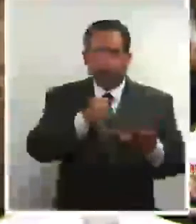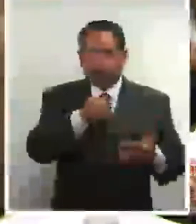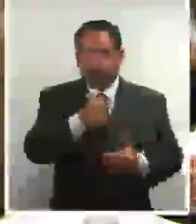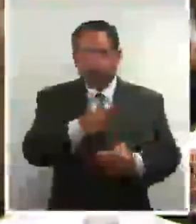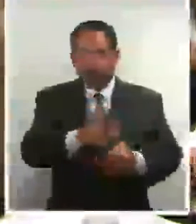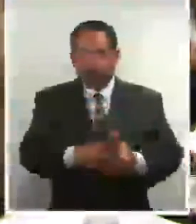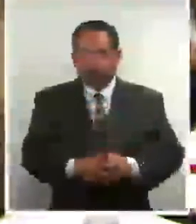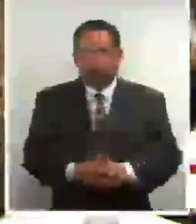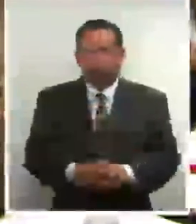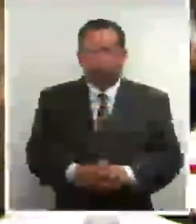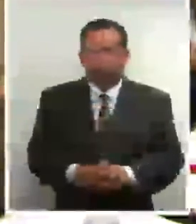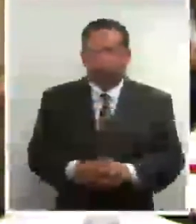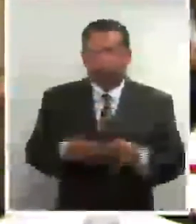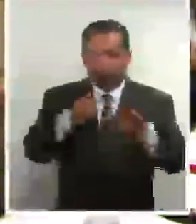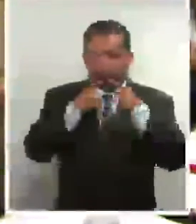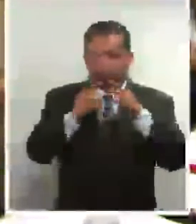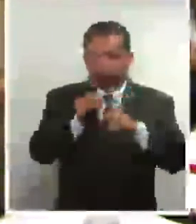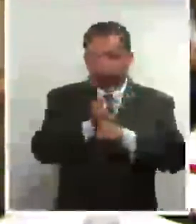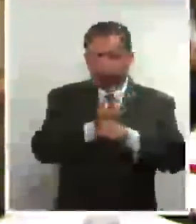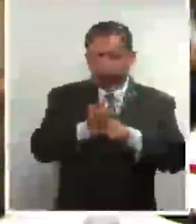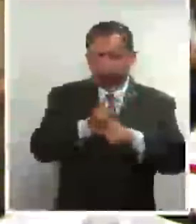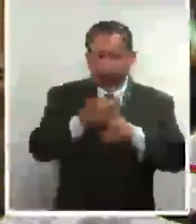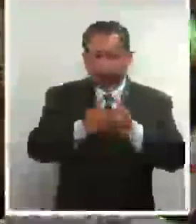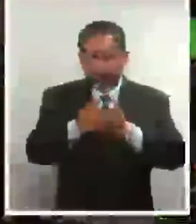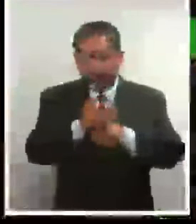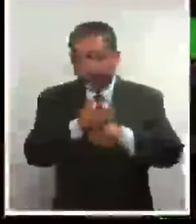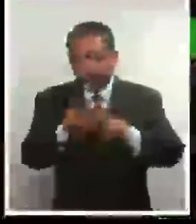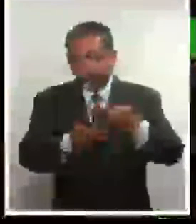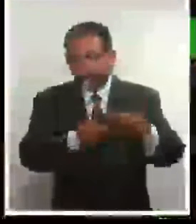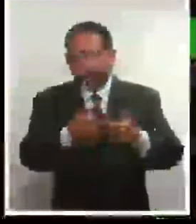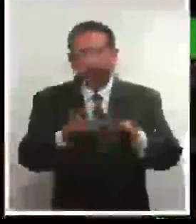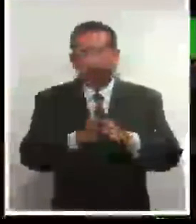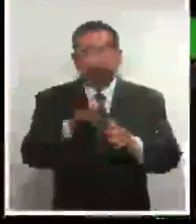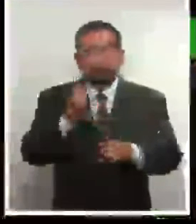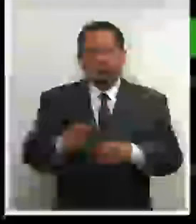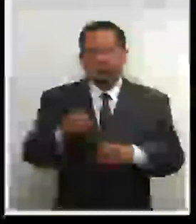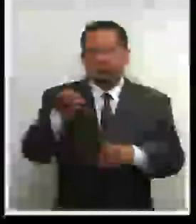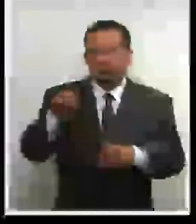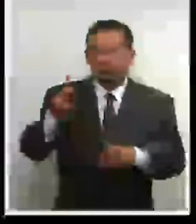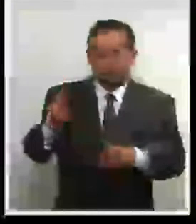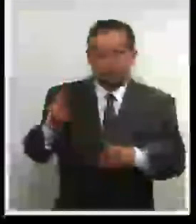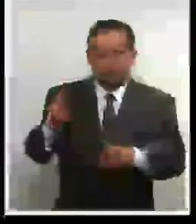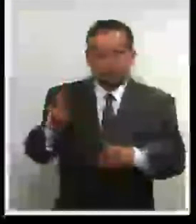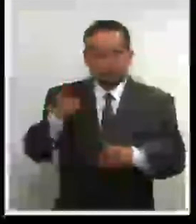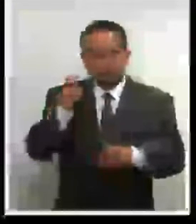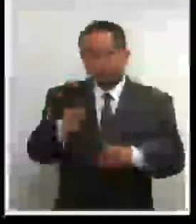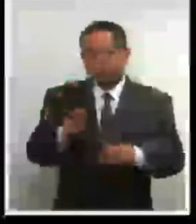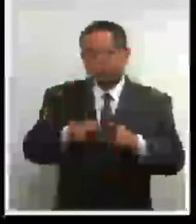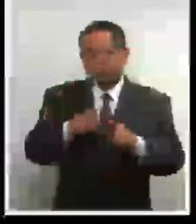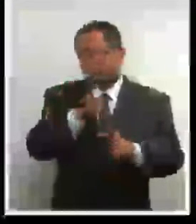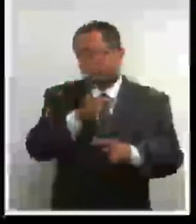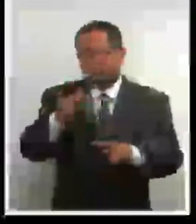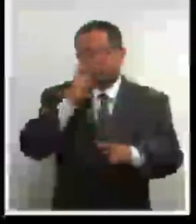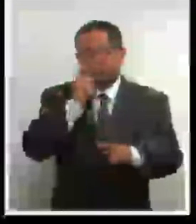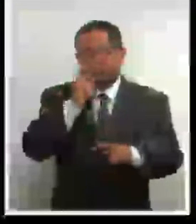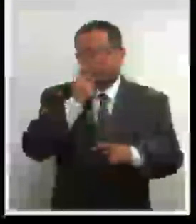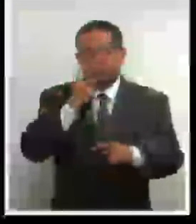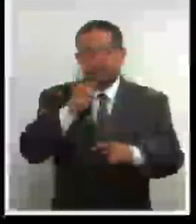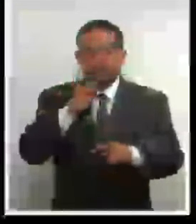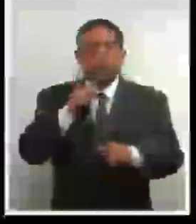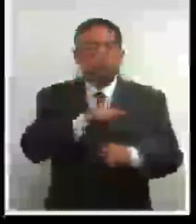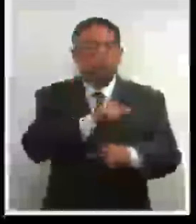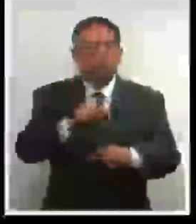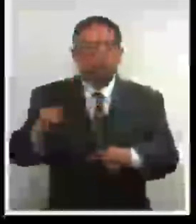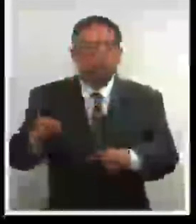propios. La investigación de los delitos corresponde al Ministerio Público y a las policías, las